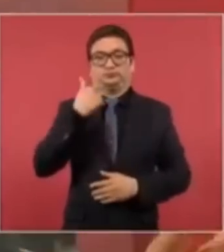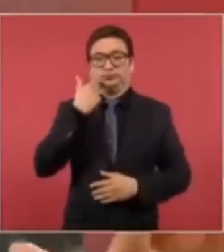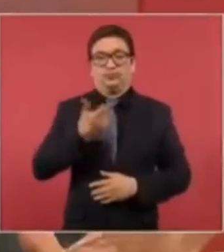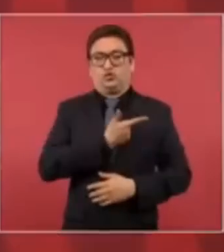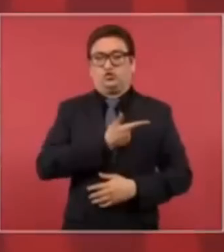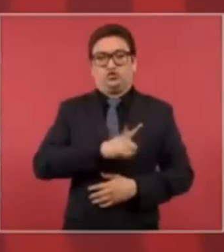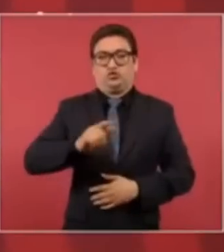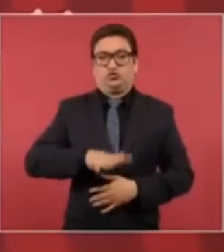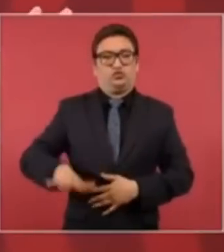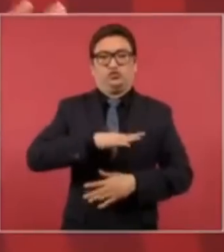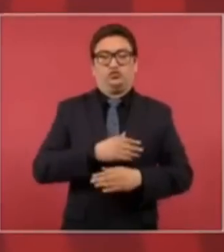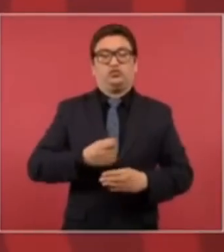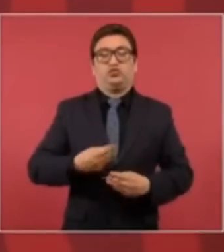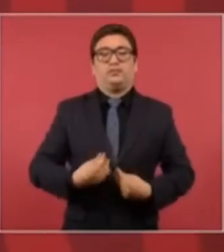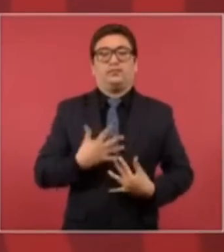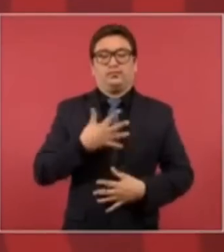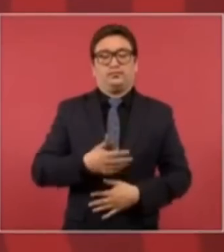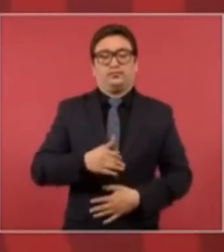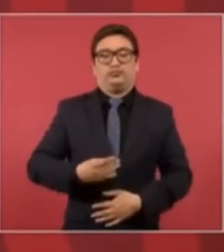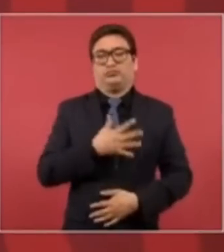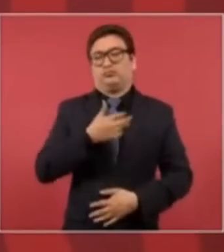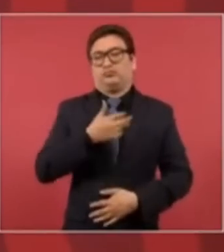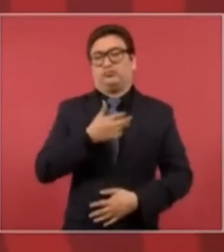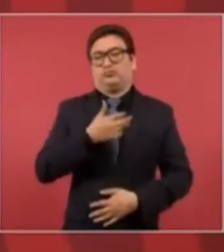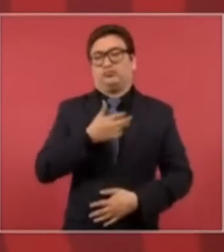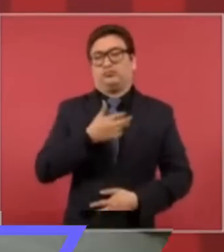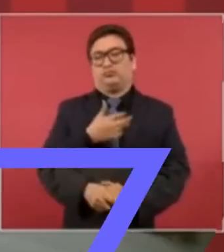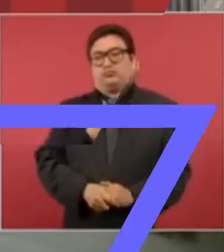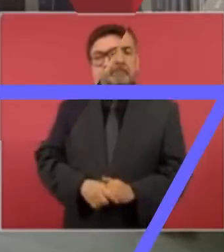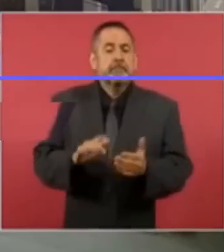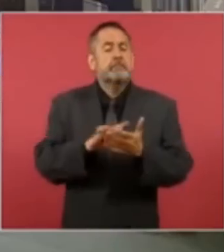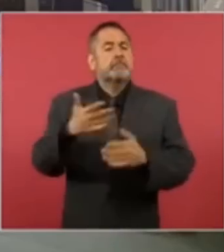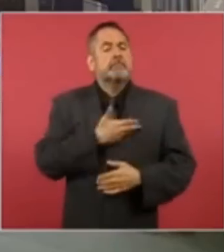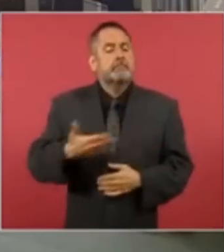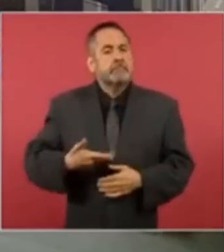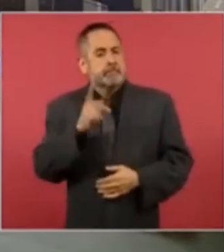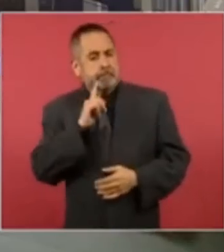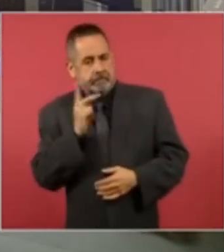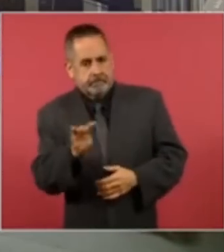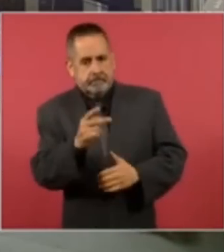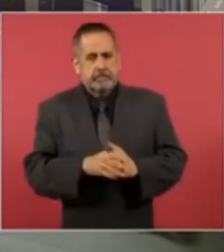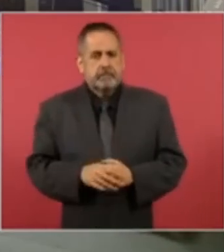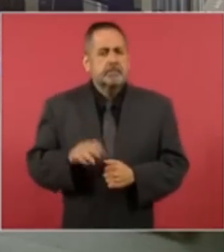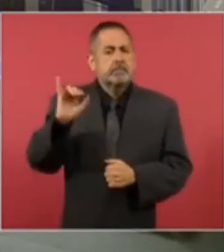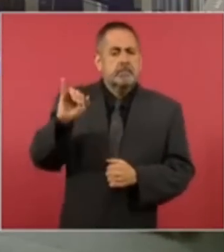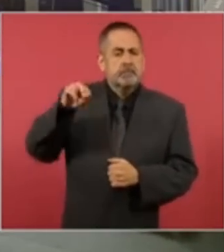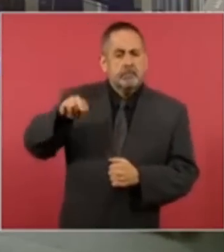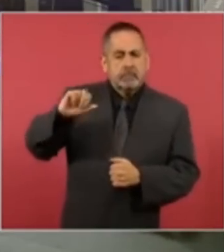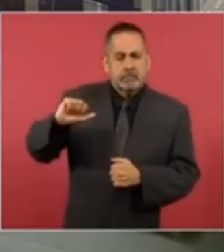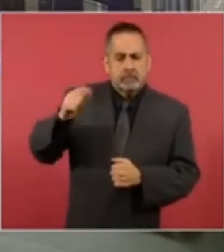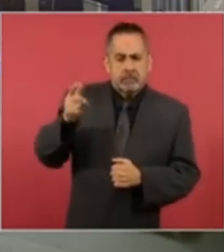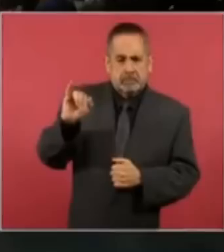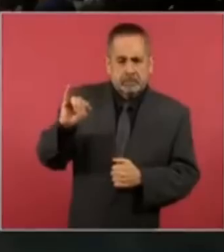Junco. Amigos, vamos a ir a la conferencia. Gracias, presidente. El INEGI